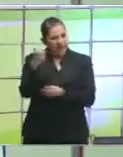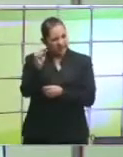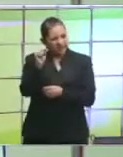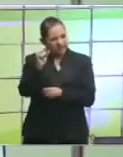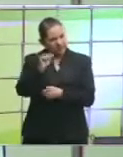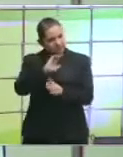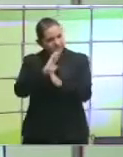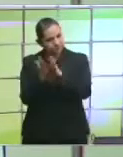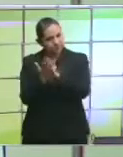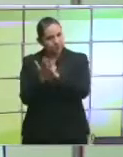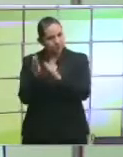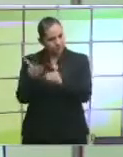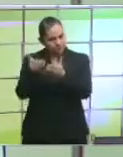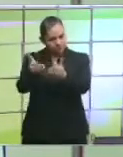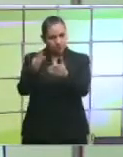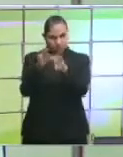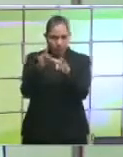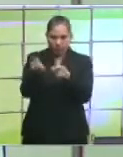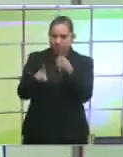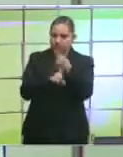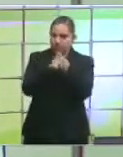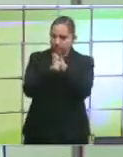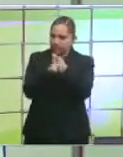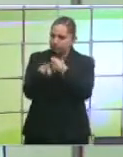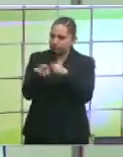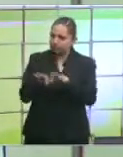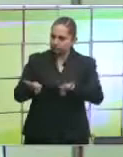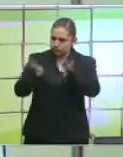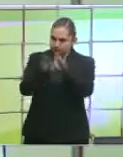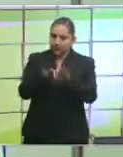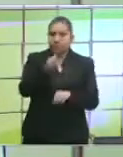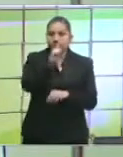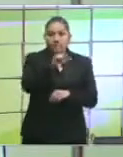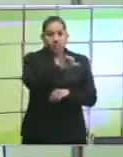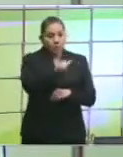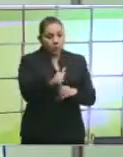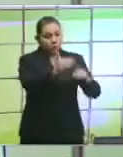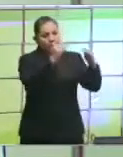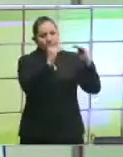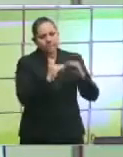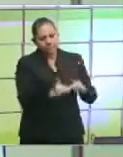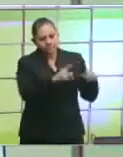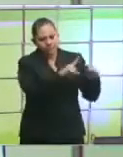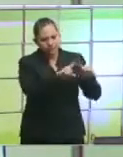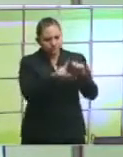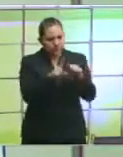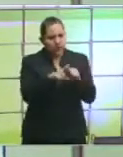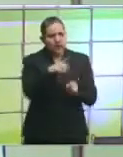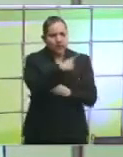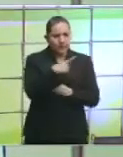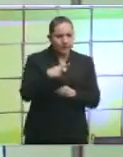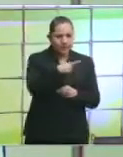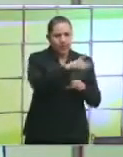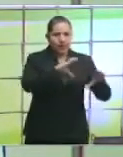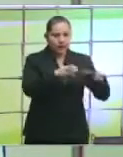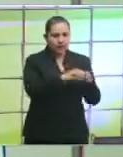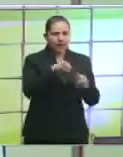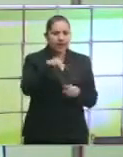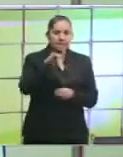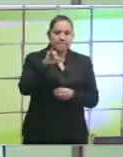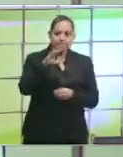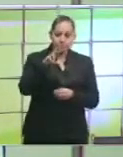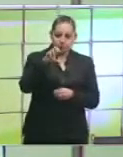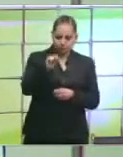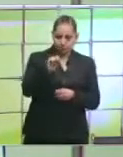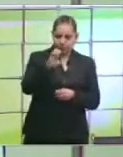muy importante otra forma de apertura es la de amicus curie sin duda nosotros en la corte ya desde hace bastante tiempo sobre todo